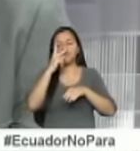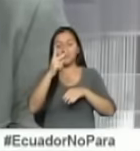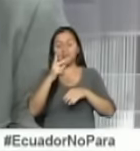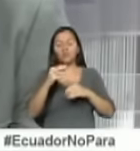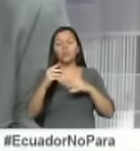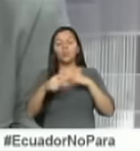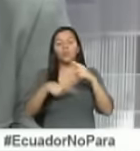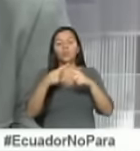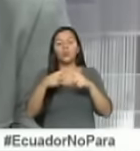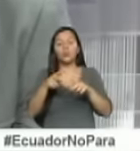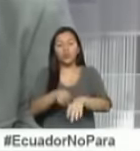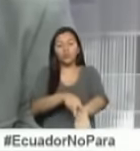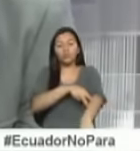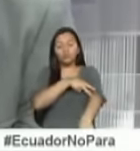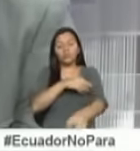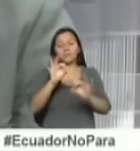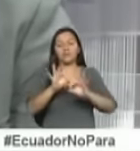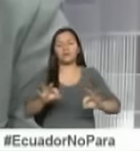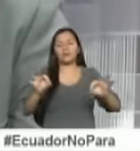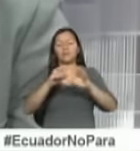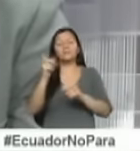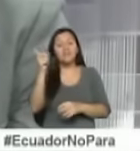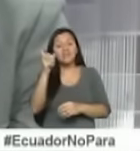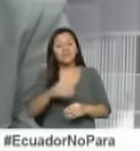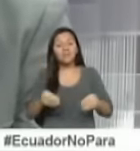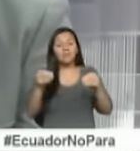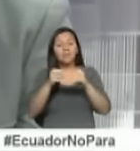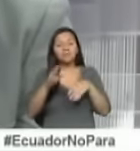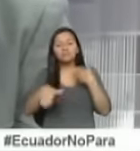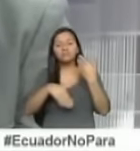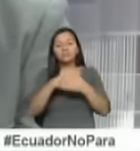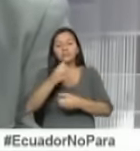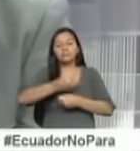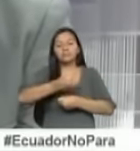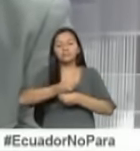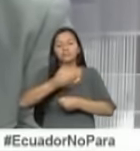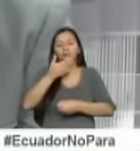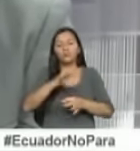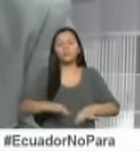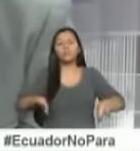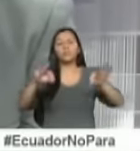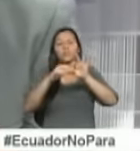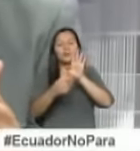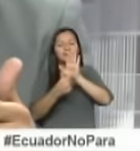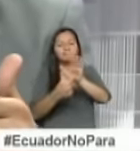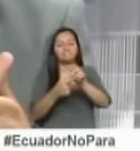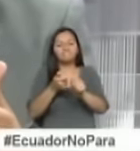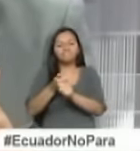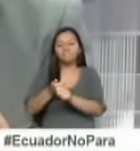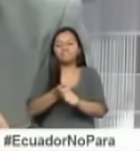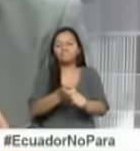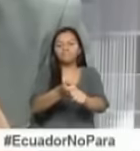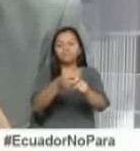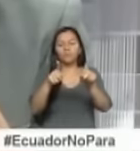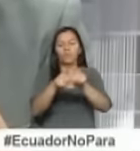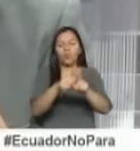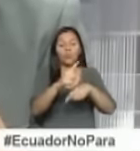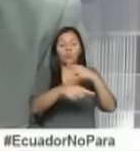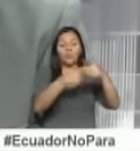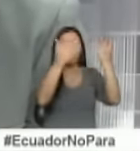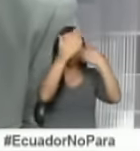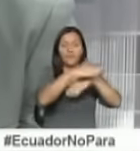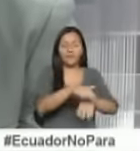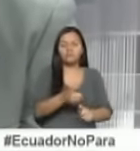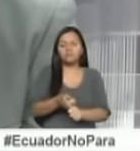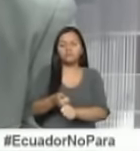normalmente uno no está acostumbrado. Entonces necesita realizar un tipo de desentrenamiento que es importante hacer ese acompañamiento posterior a lo que ya ha llegado a